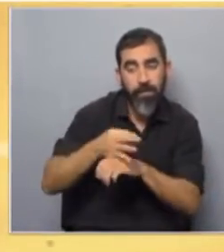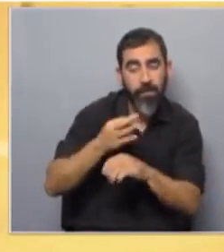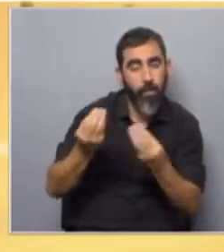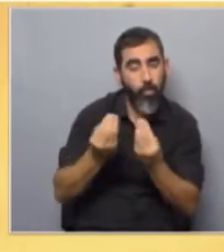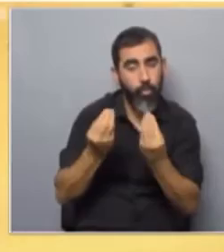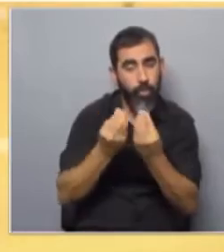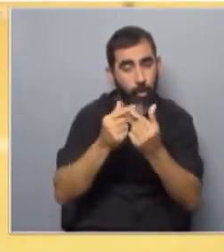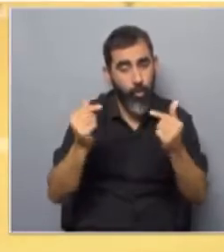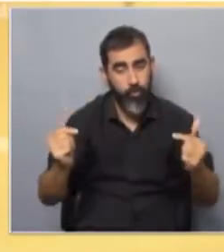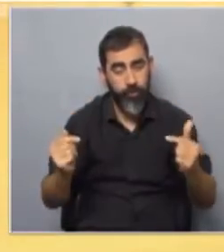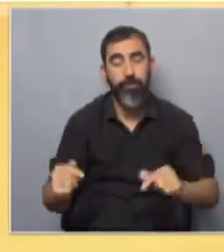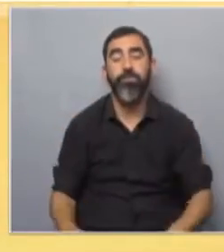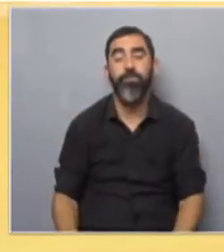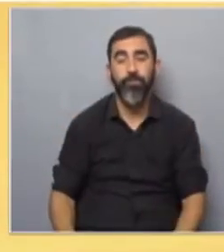mucho